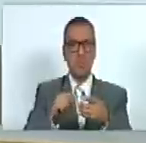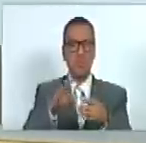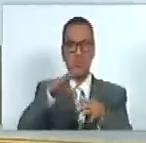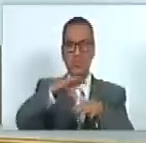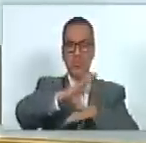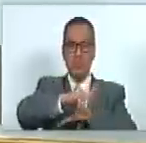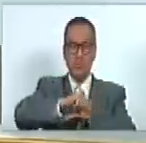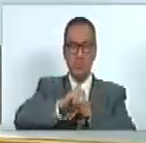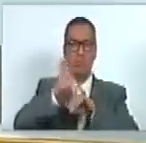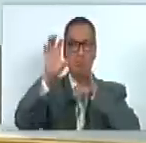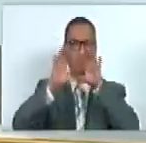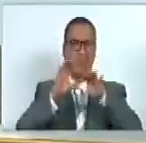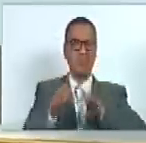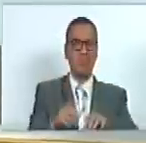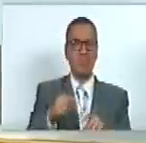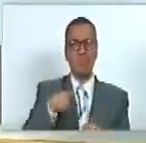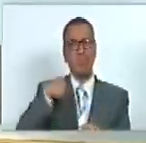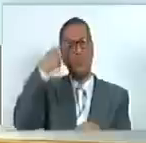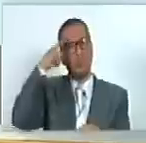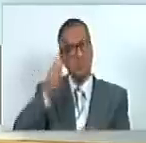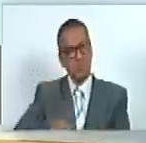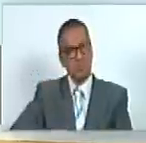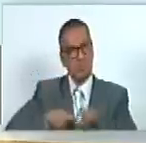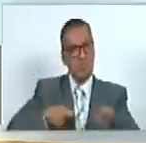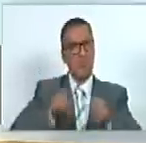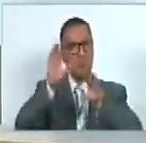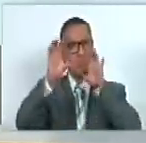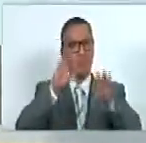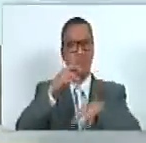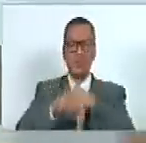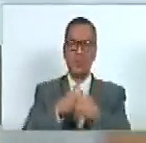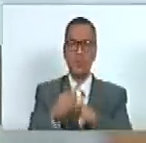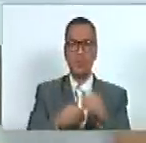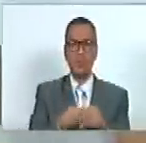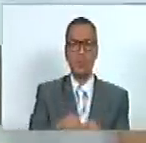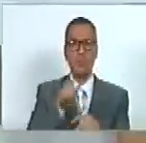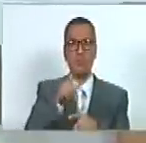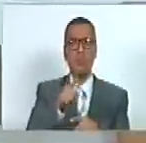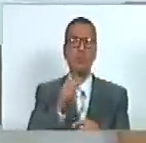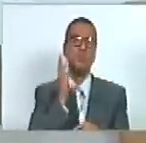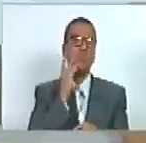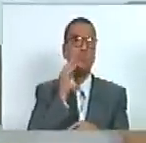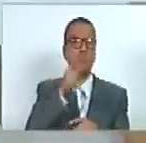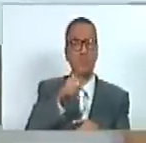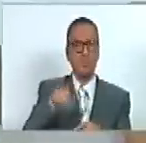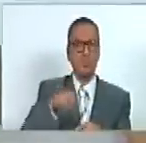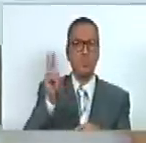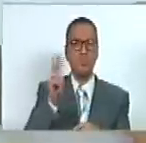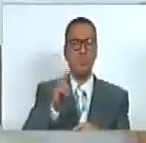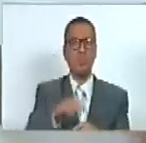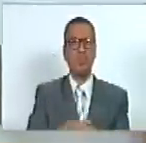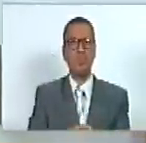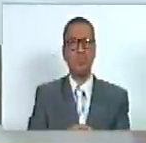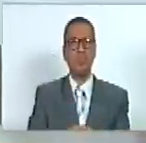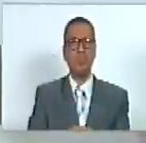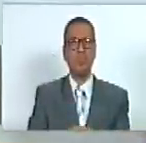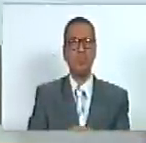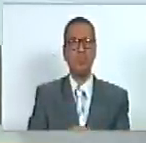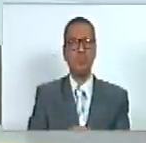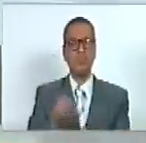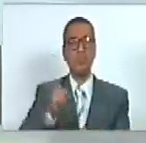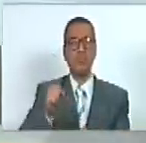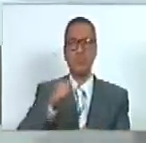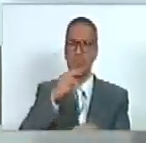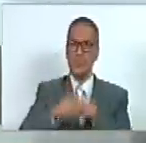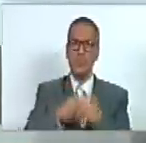países o para atacar países como hacen con el caso de Venezuela. Pero si